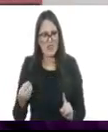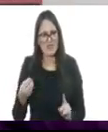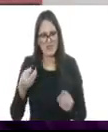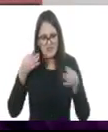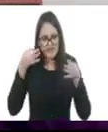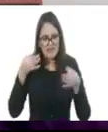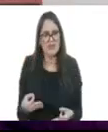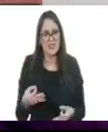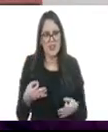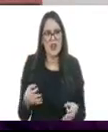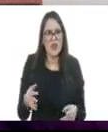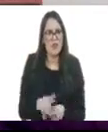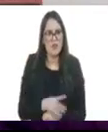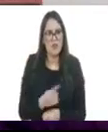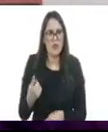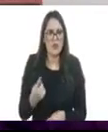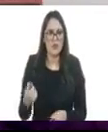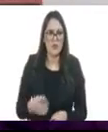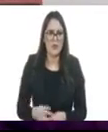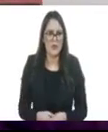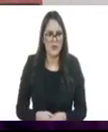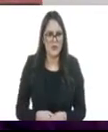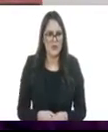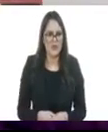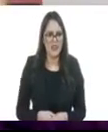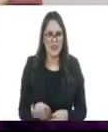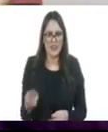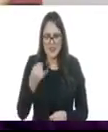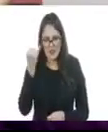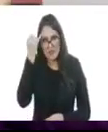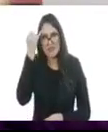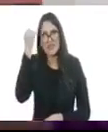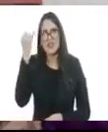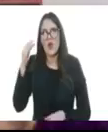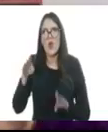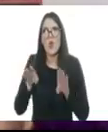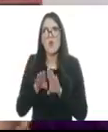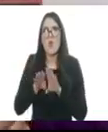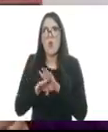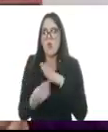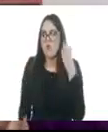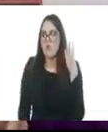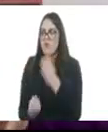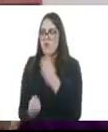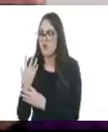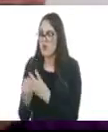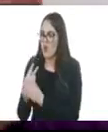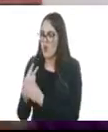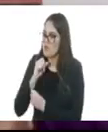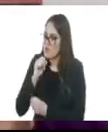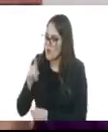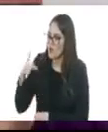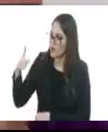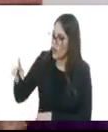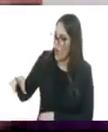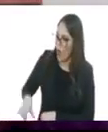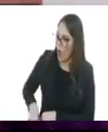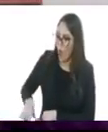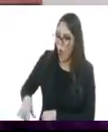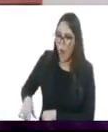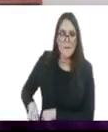crear, no condiciones, pero crear desde las estructuras del gobierno del